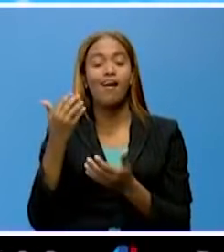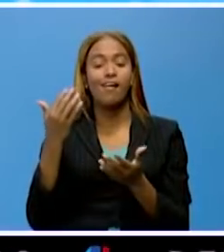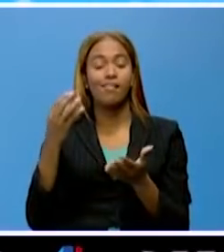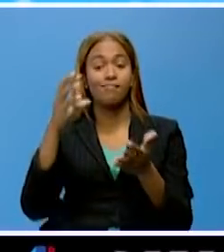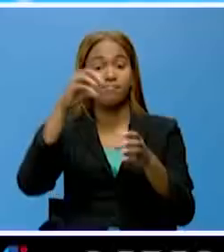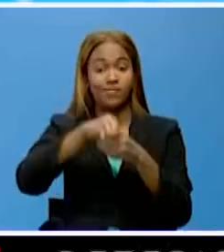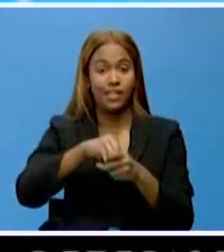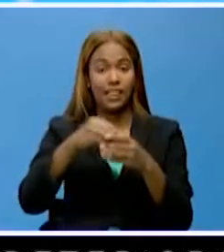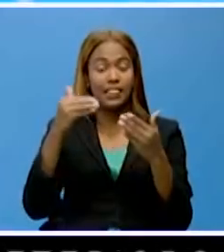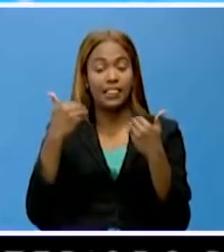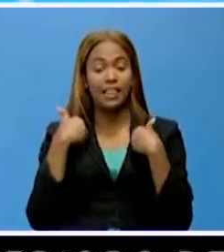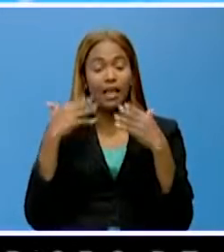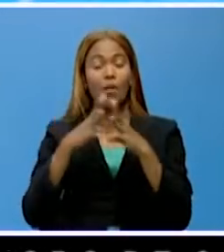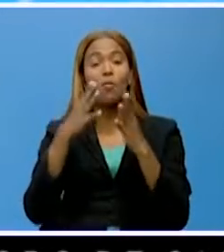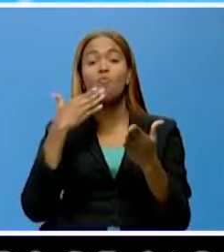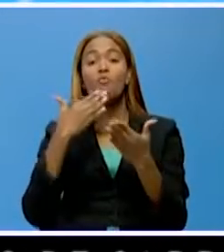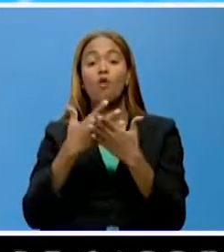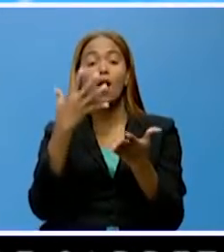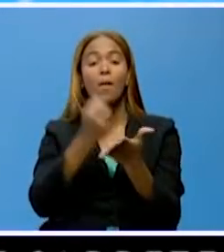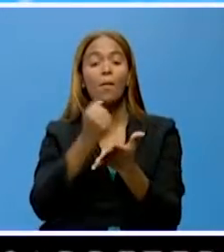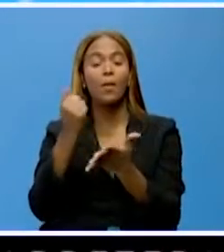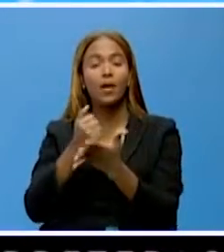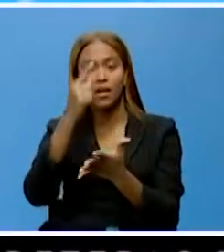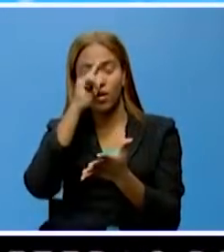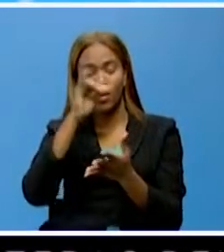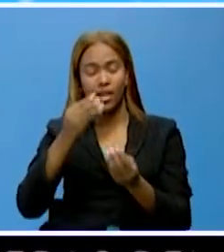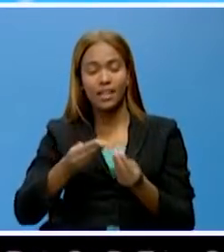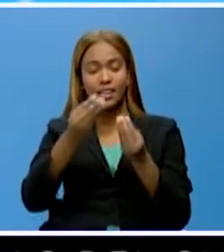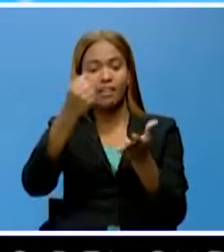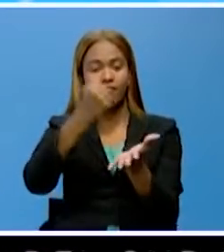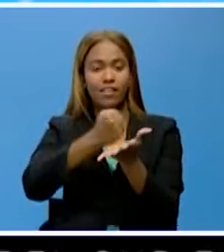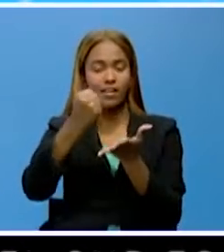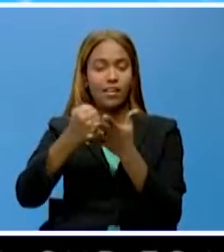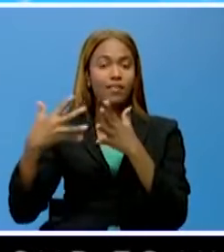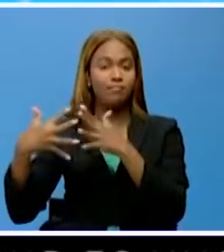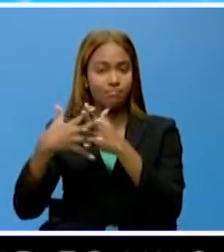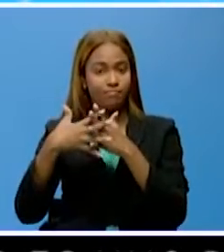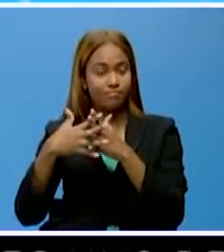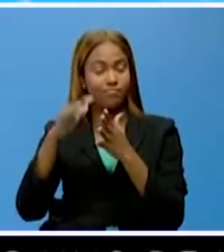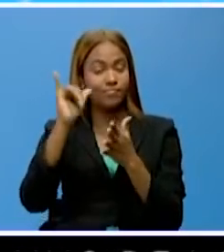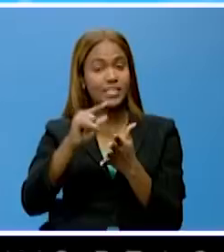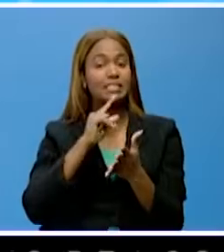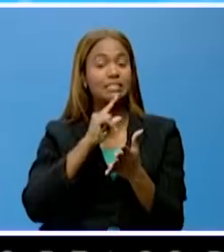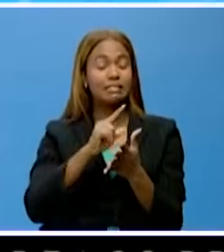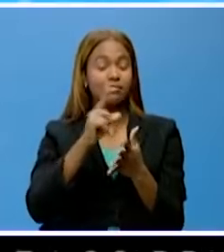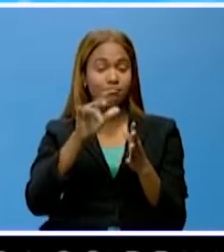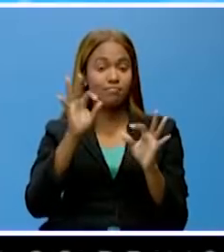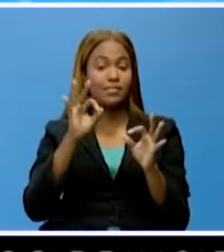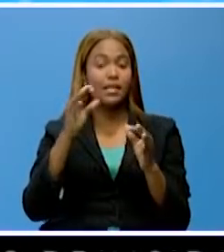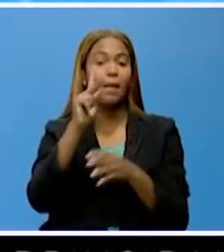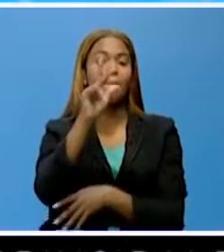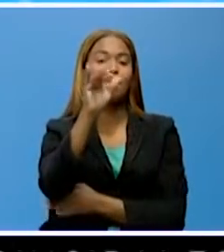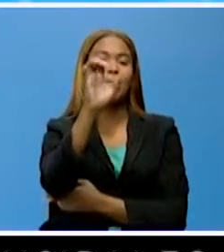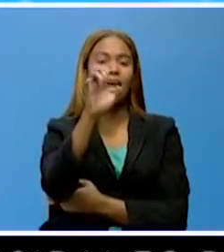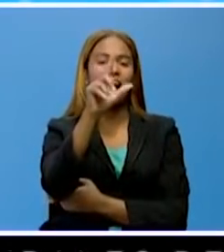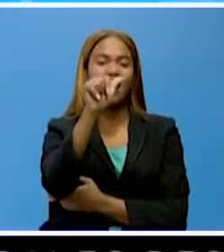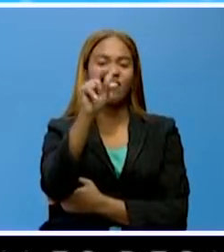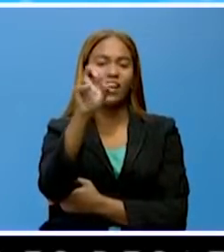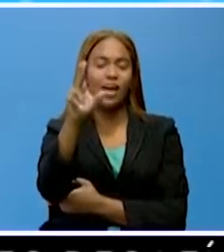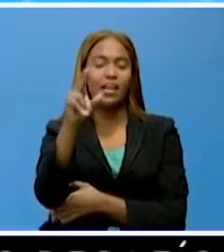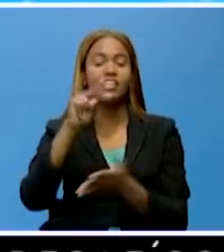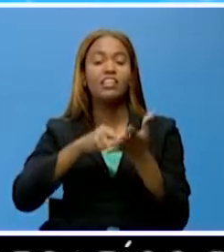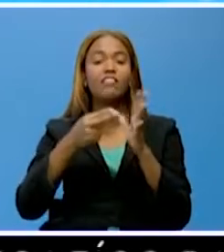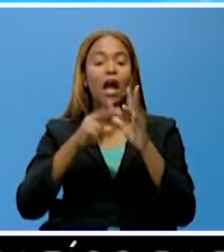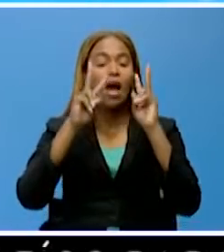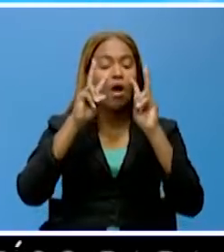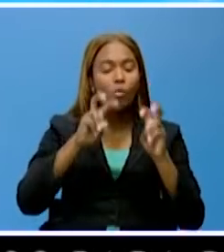tener muchas oportunidades de que le otorguen el visado americano. Eso es precalificar, calificar antes